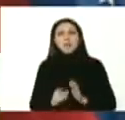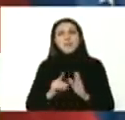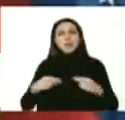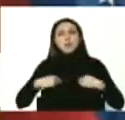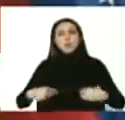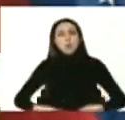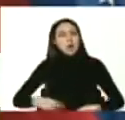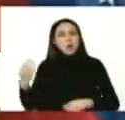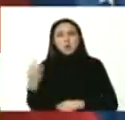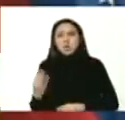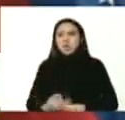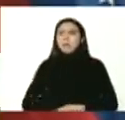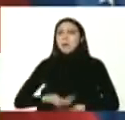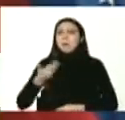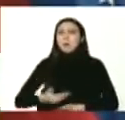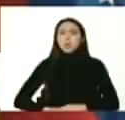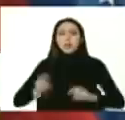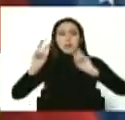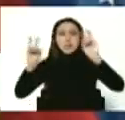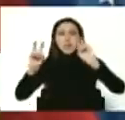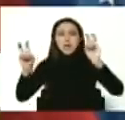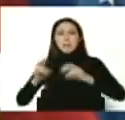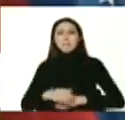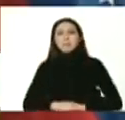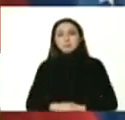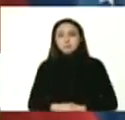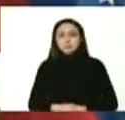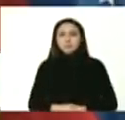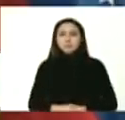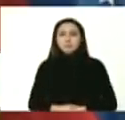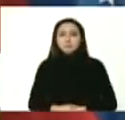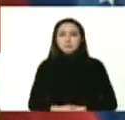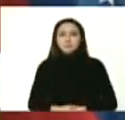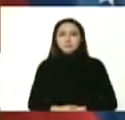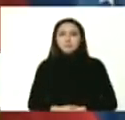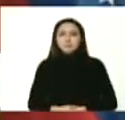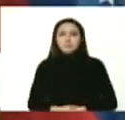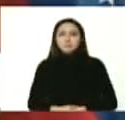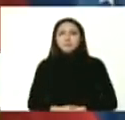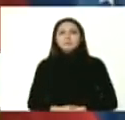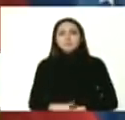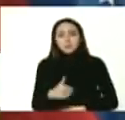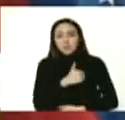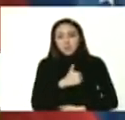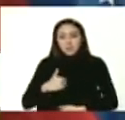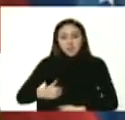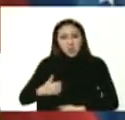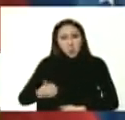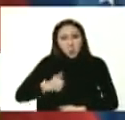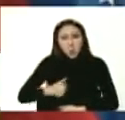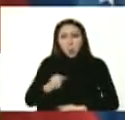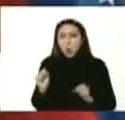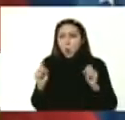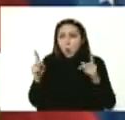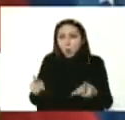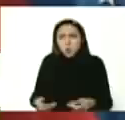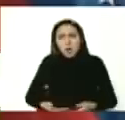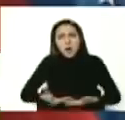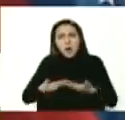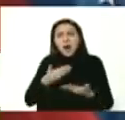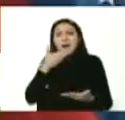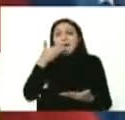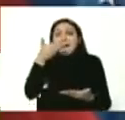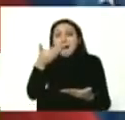siempre fundamental. Y en tal sentido, quiero aprovechar la oportunidad para